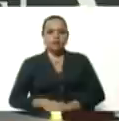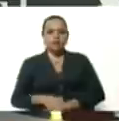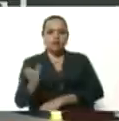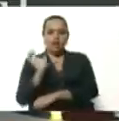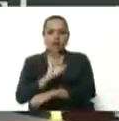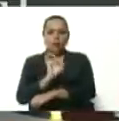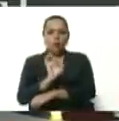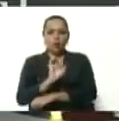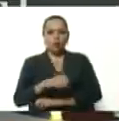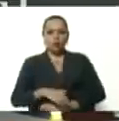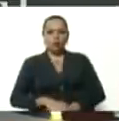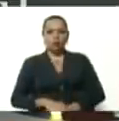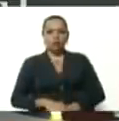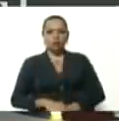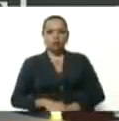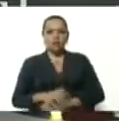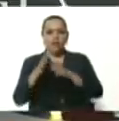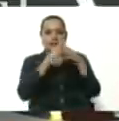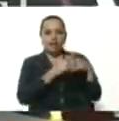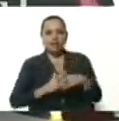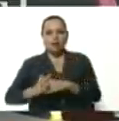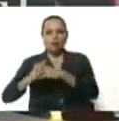Ecuador, los Estados Unidos,